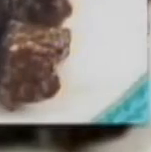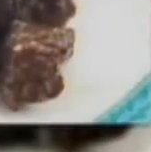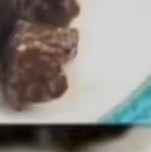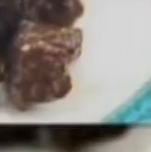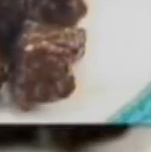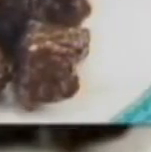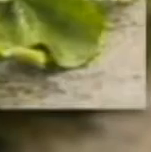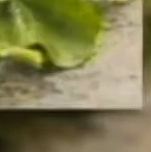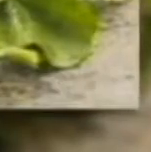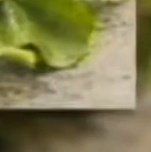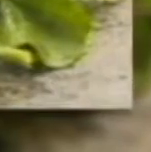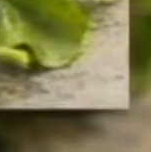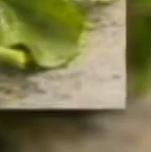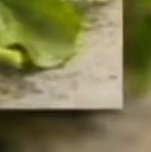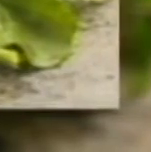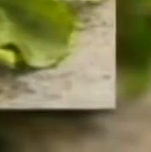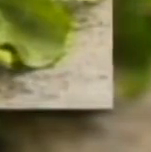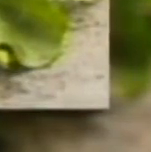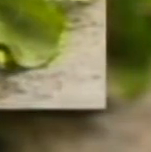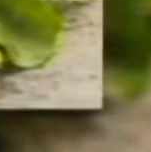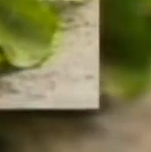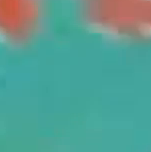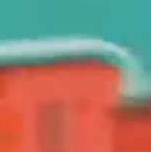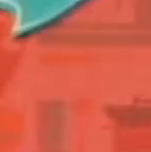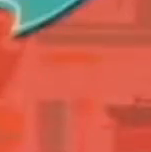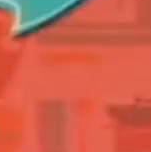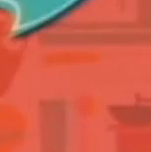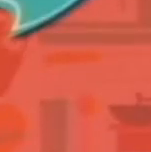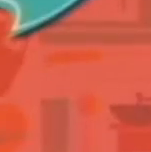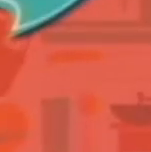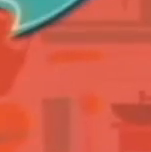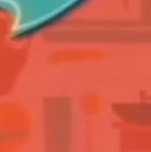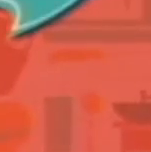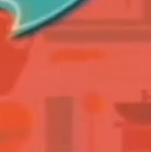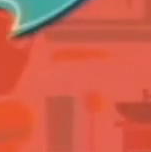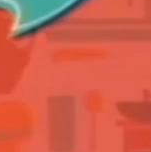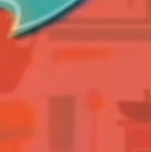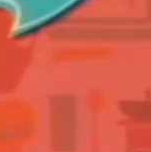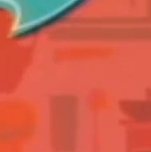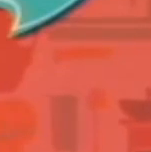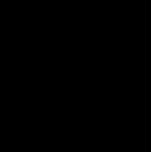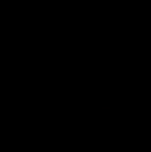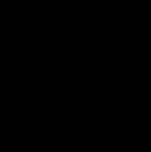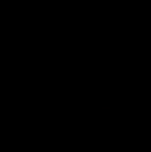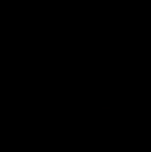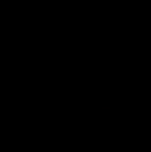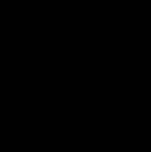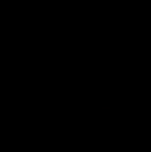Hemos presentado las recetas de Biachi.